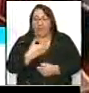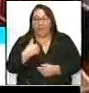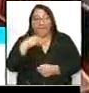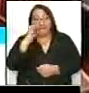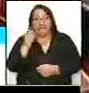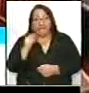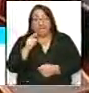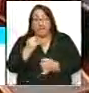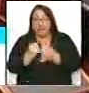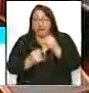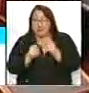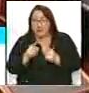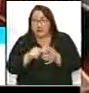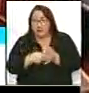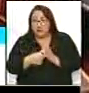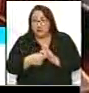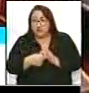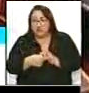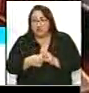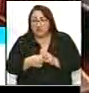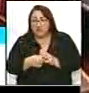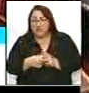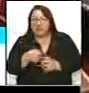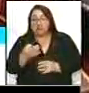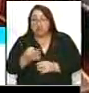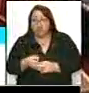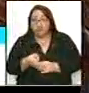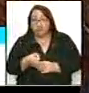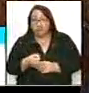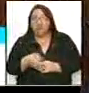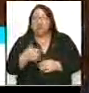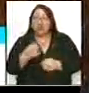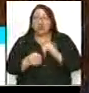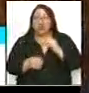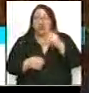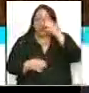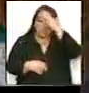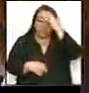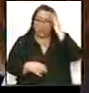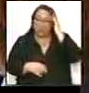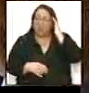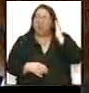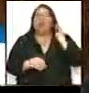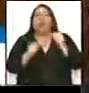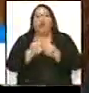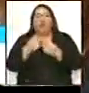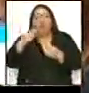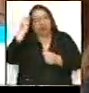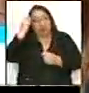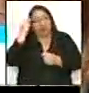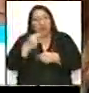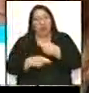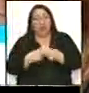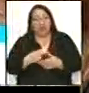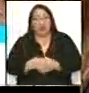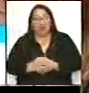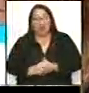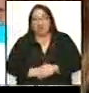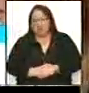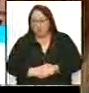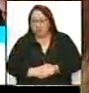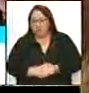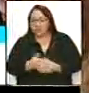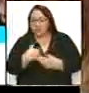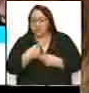que ese último punto es algo, la verdad, bastante subsanable. Es decir, el partido político nacional